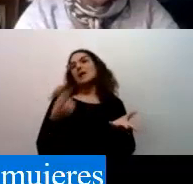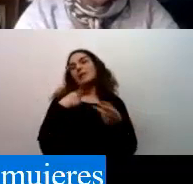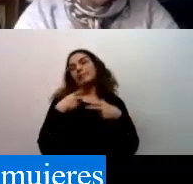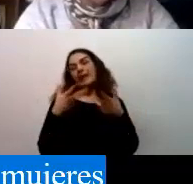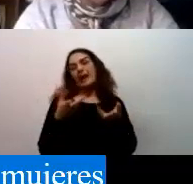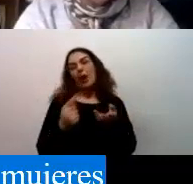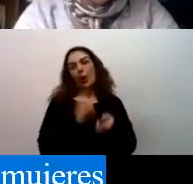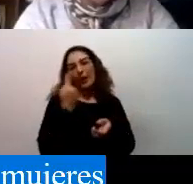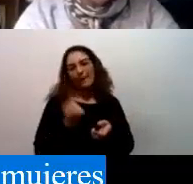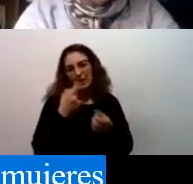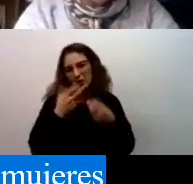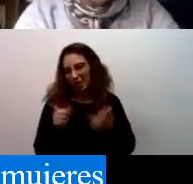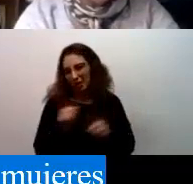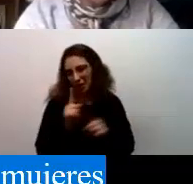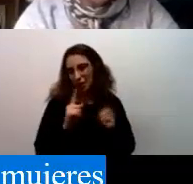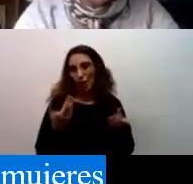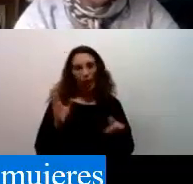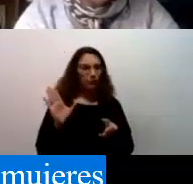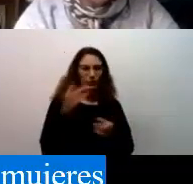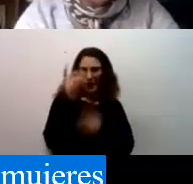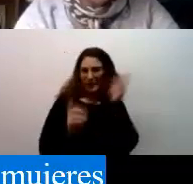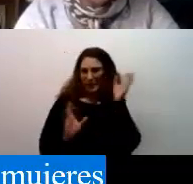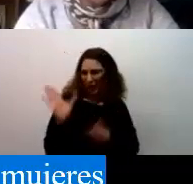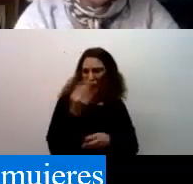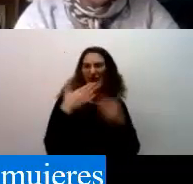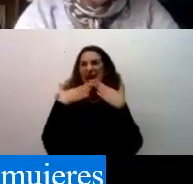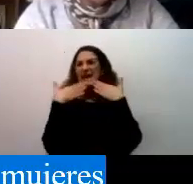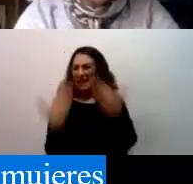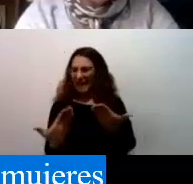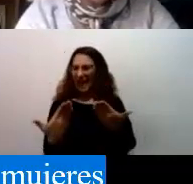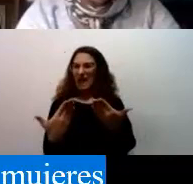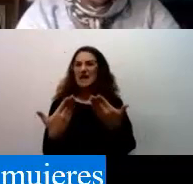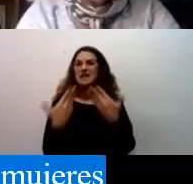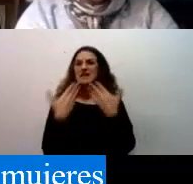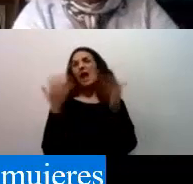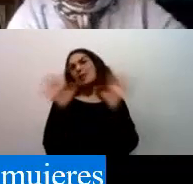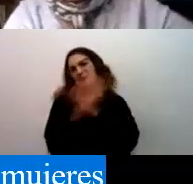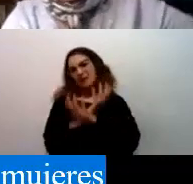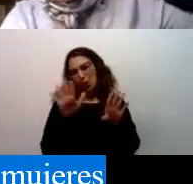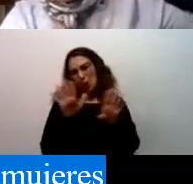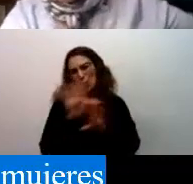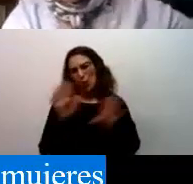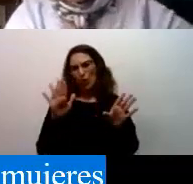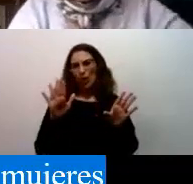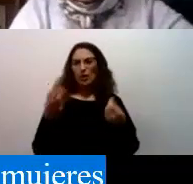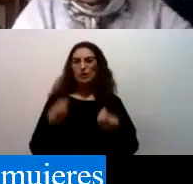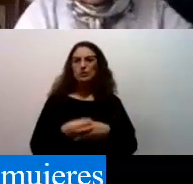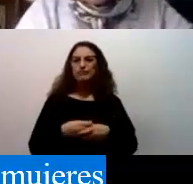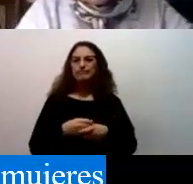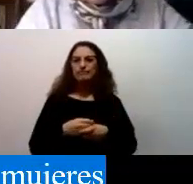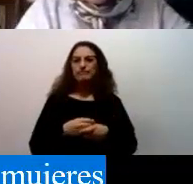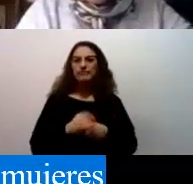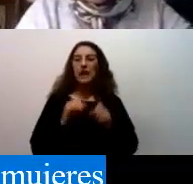porque, bueno, todos dan las gracias, te mandan saludos, y